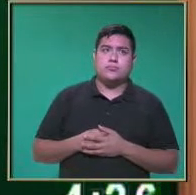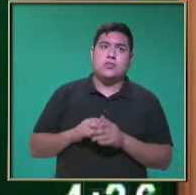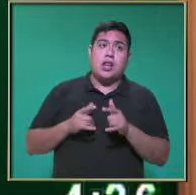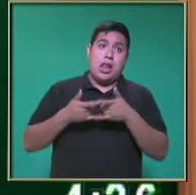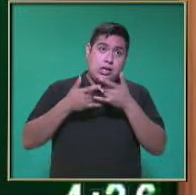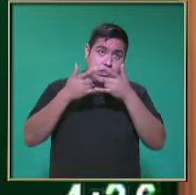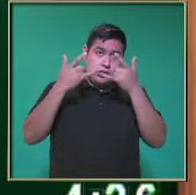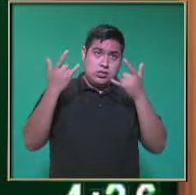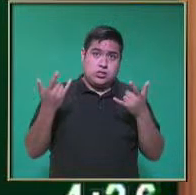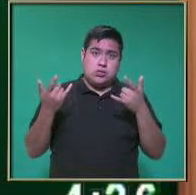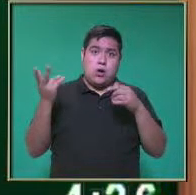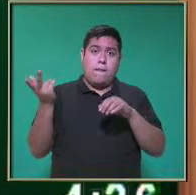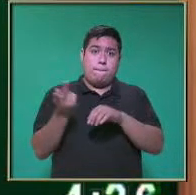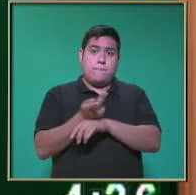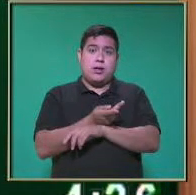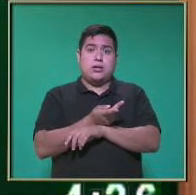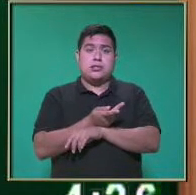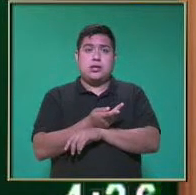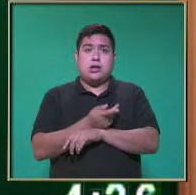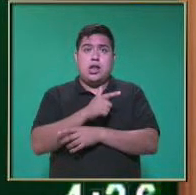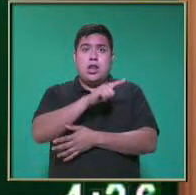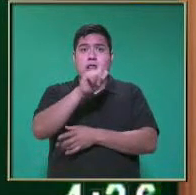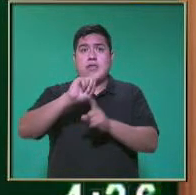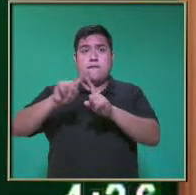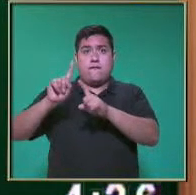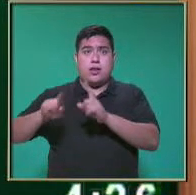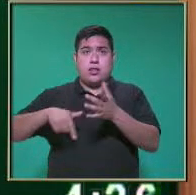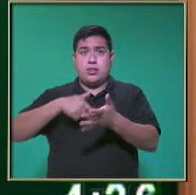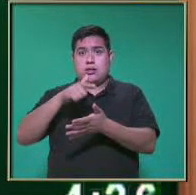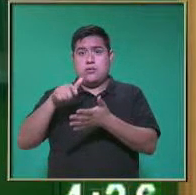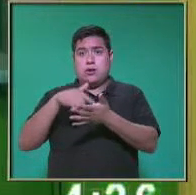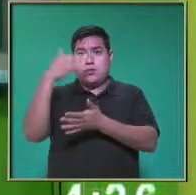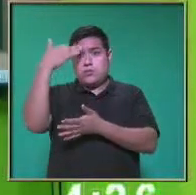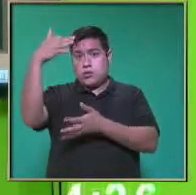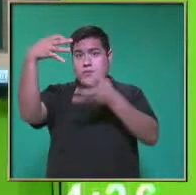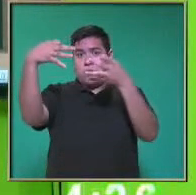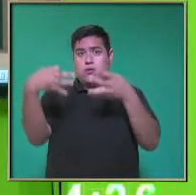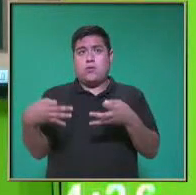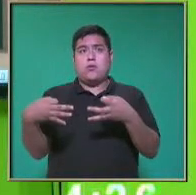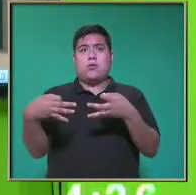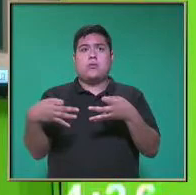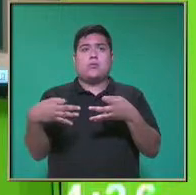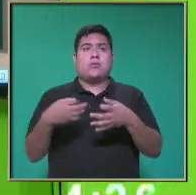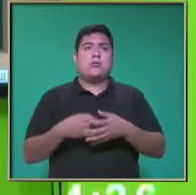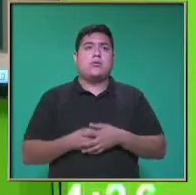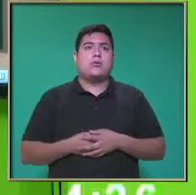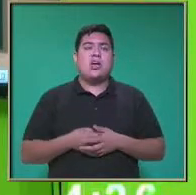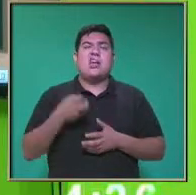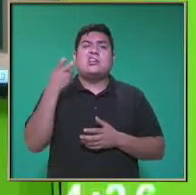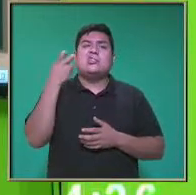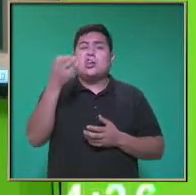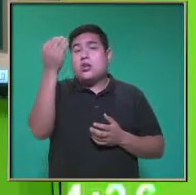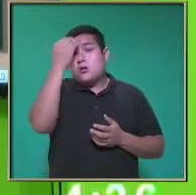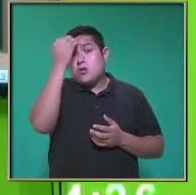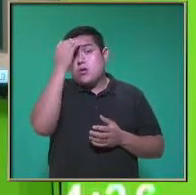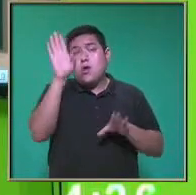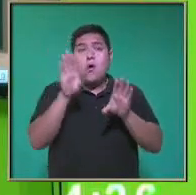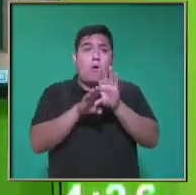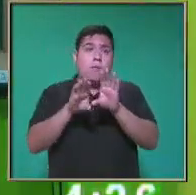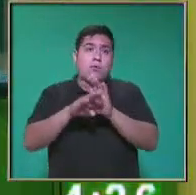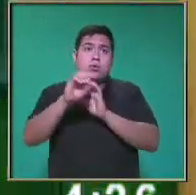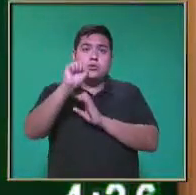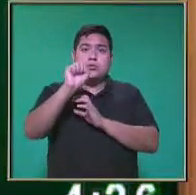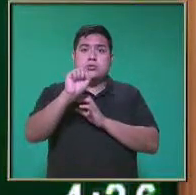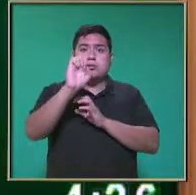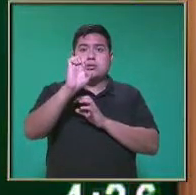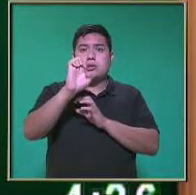a certain time. Las historias pasan en lugares a un tiempo preciso. This is called the... A esto se le llama setting, la